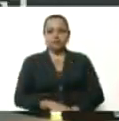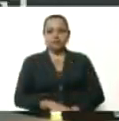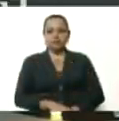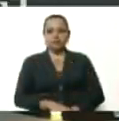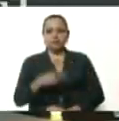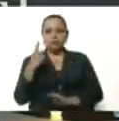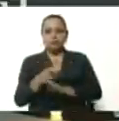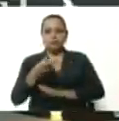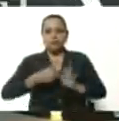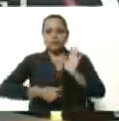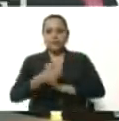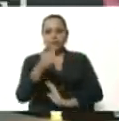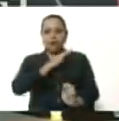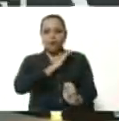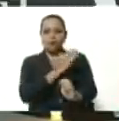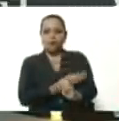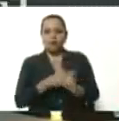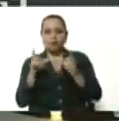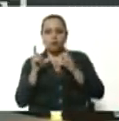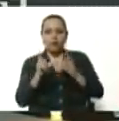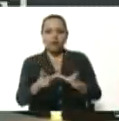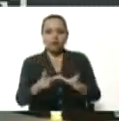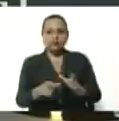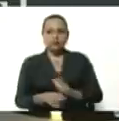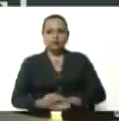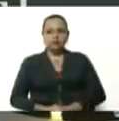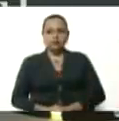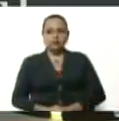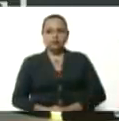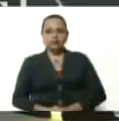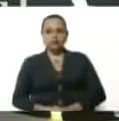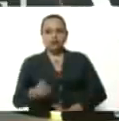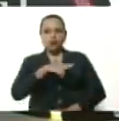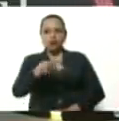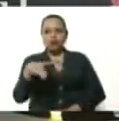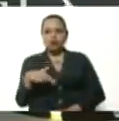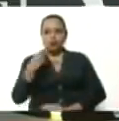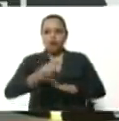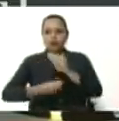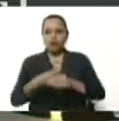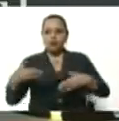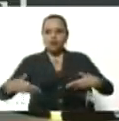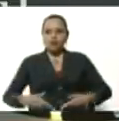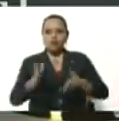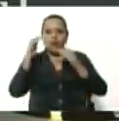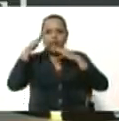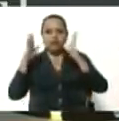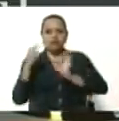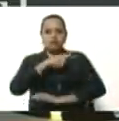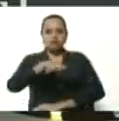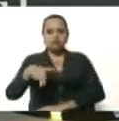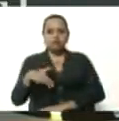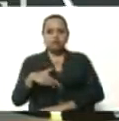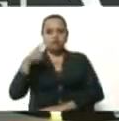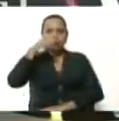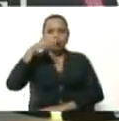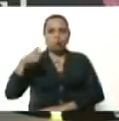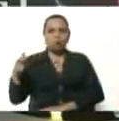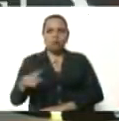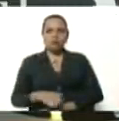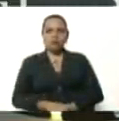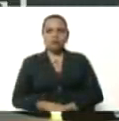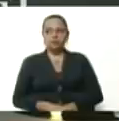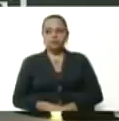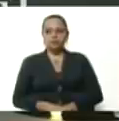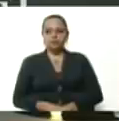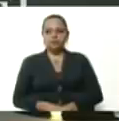haber radicalización de la cuarentena y nosotros hacer un gran esfuerzo por atender a nuestro pueblo en las prioridades